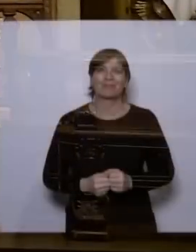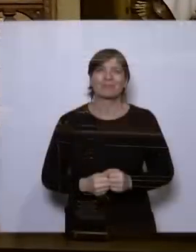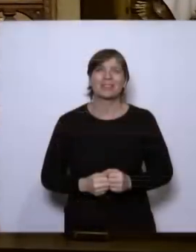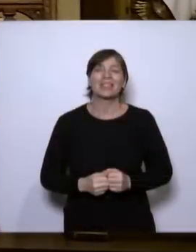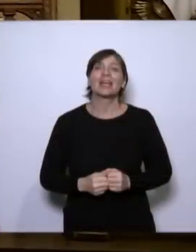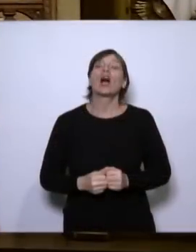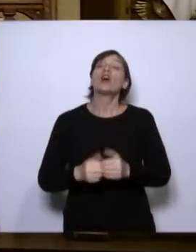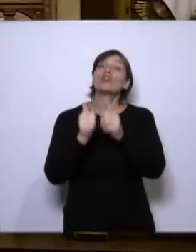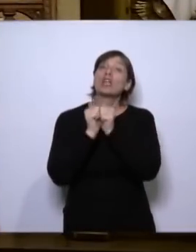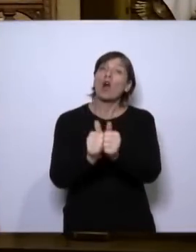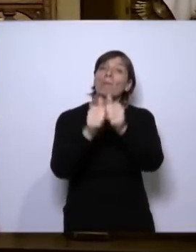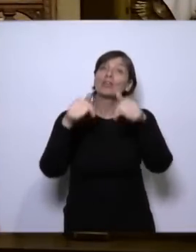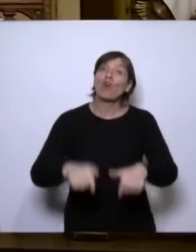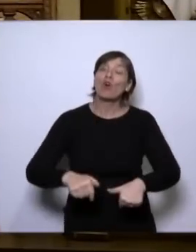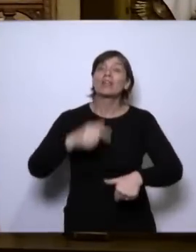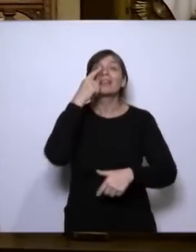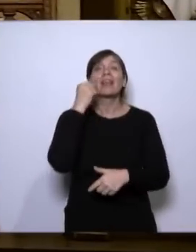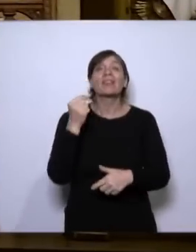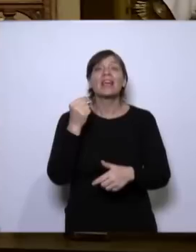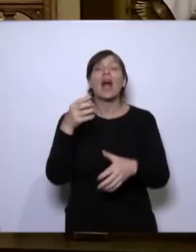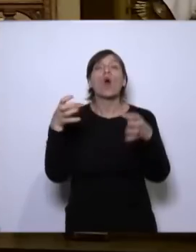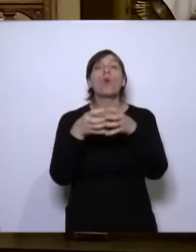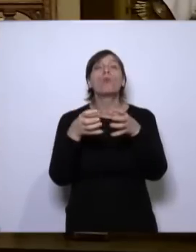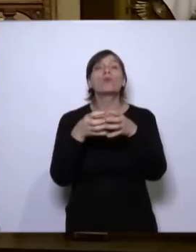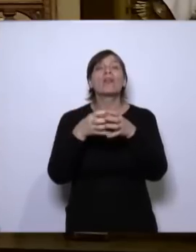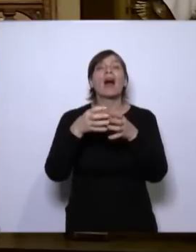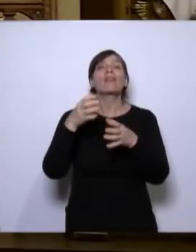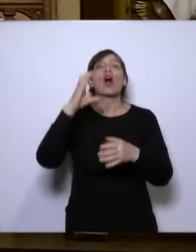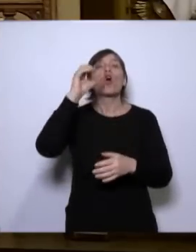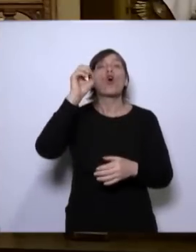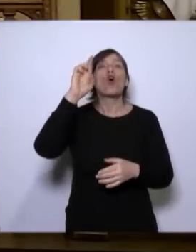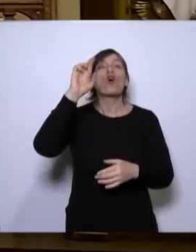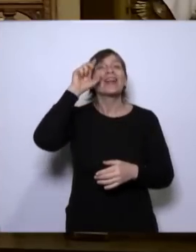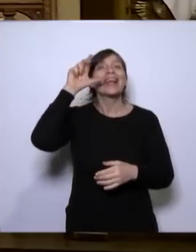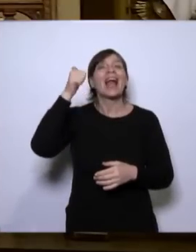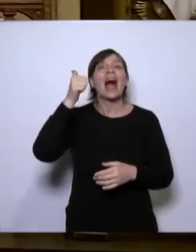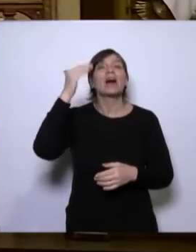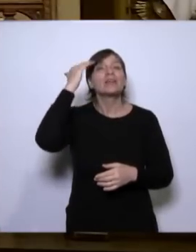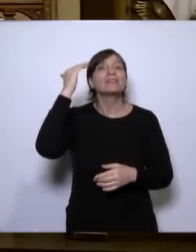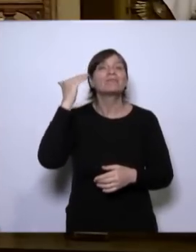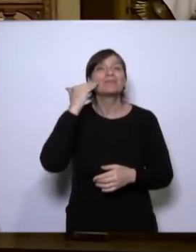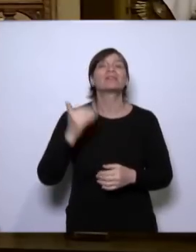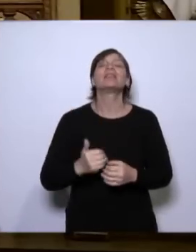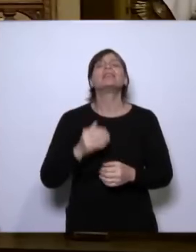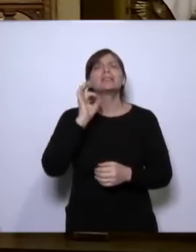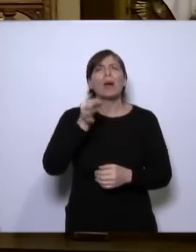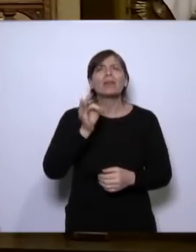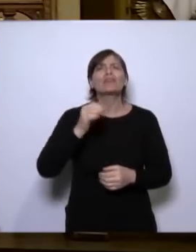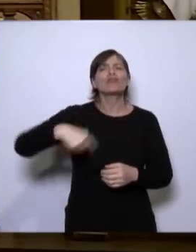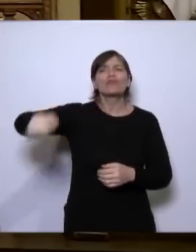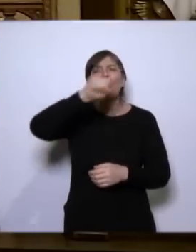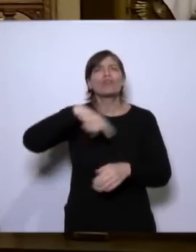Nos acompaña especialmente hoy la comunidad coreana en Argentina. Con ellos,